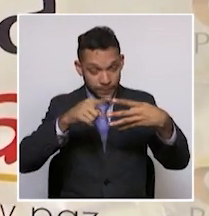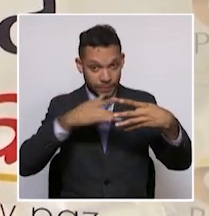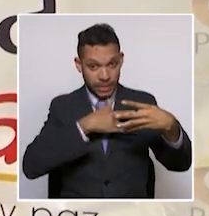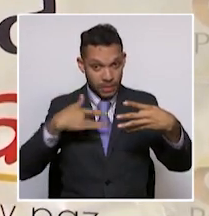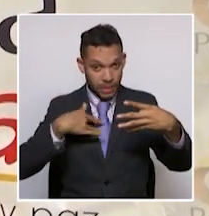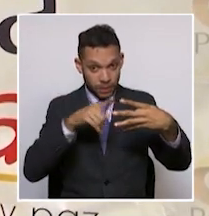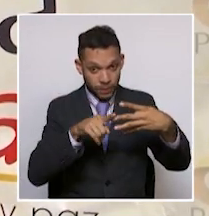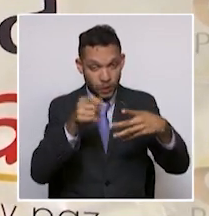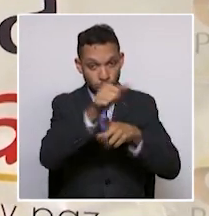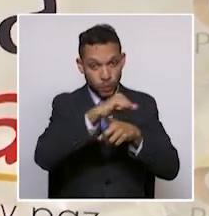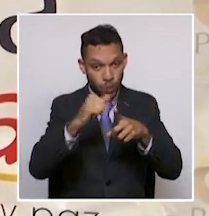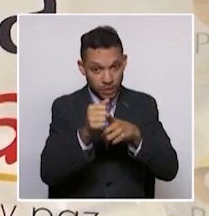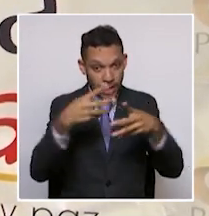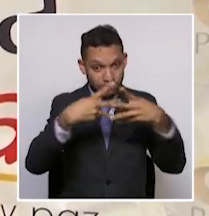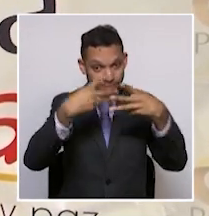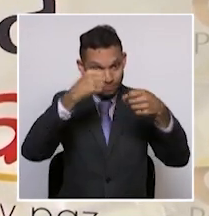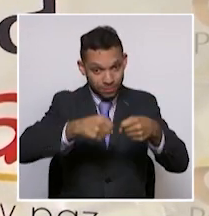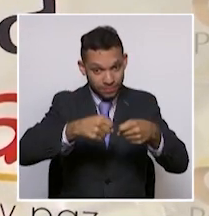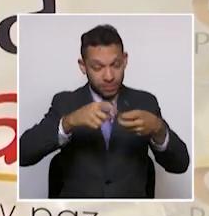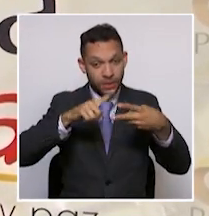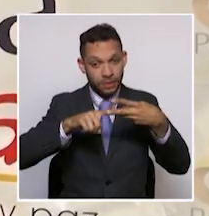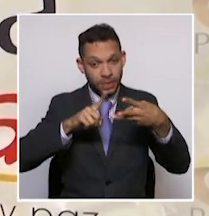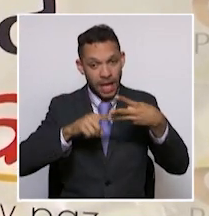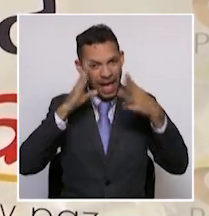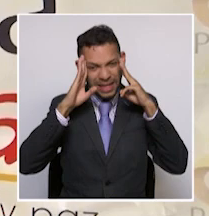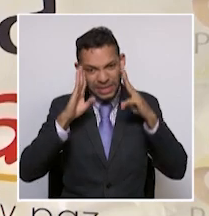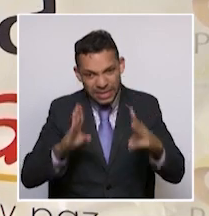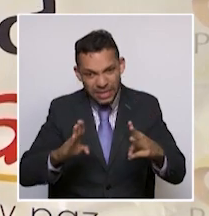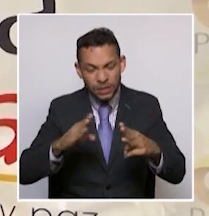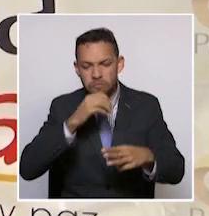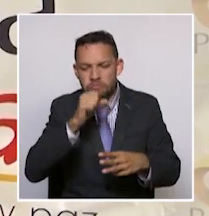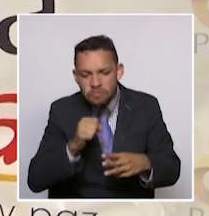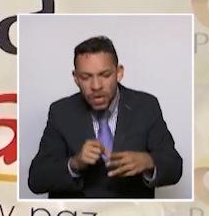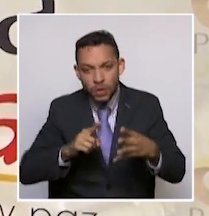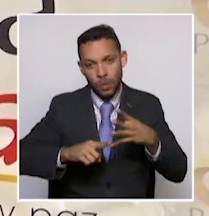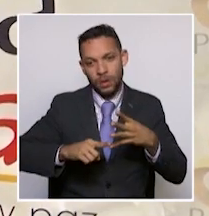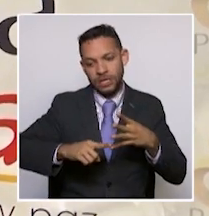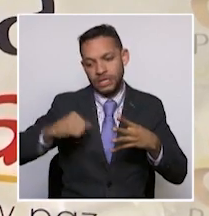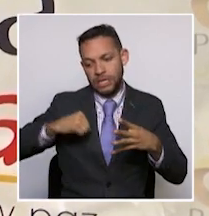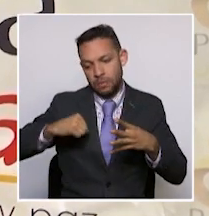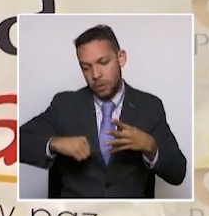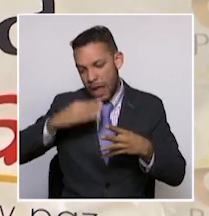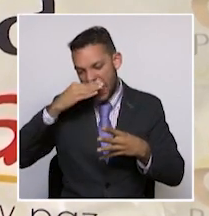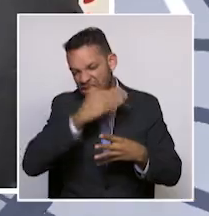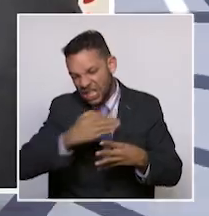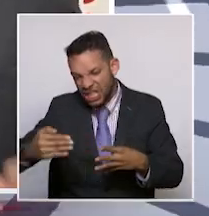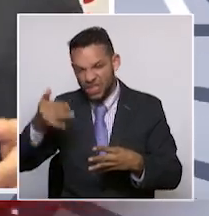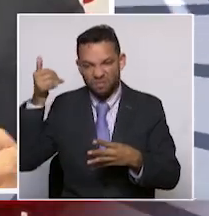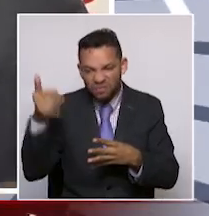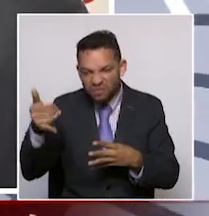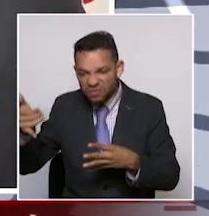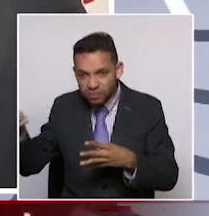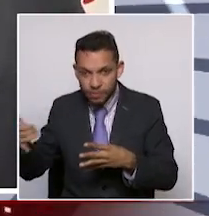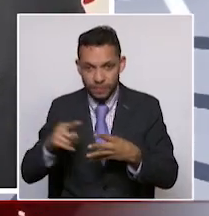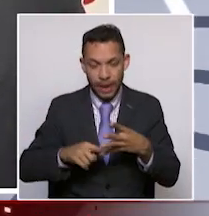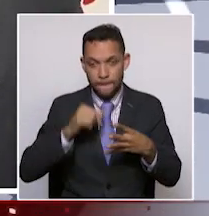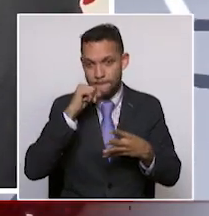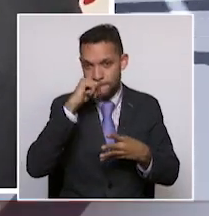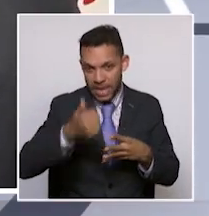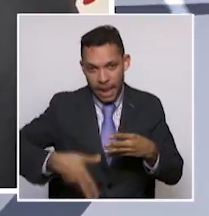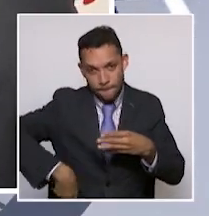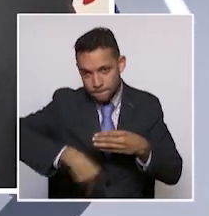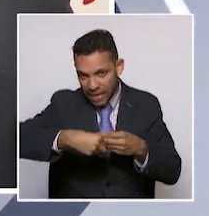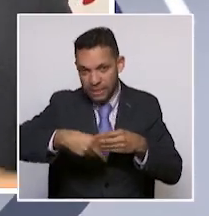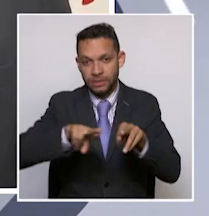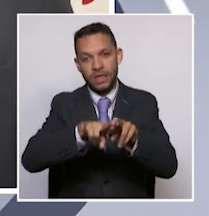la resocialización en la cárcel, la 40, la atención a la tercera edad y, por supuesto, la explotación sexual infantil. Mañana estaremos ampliando un poco más